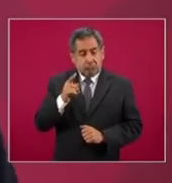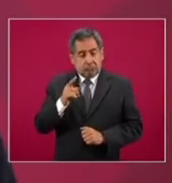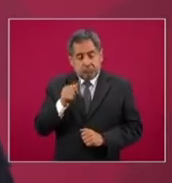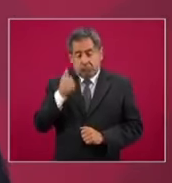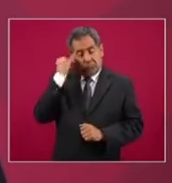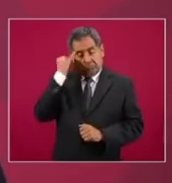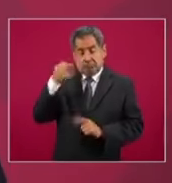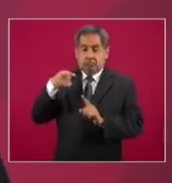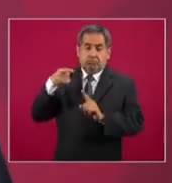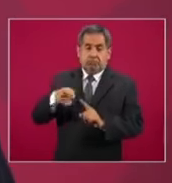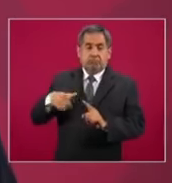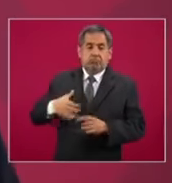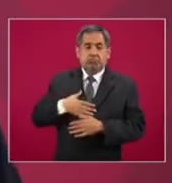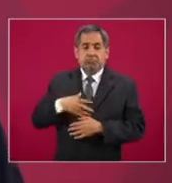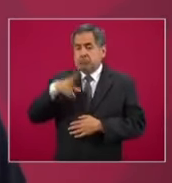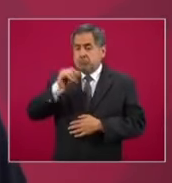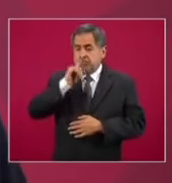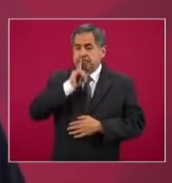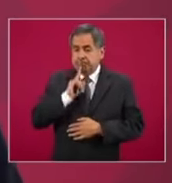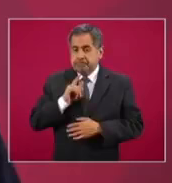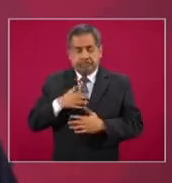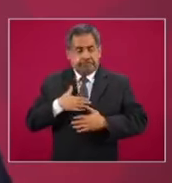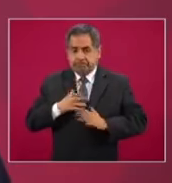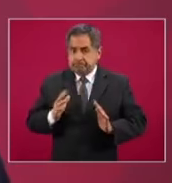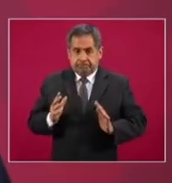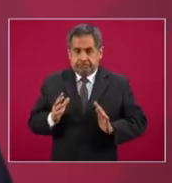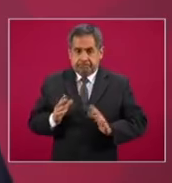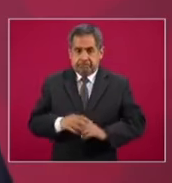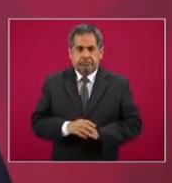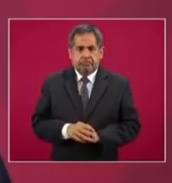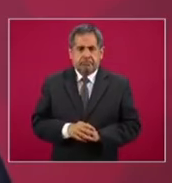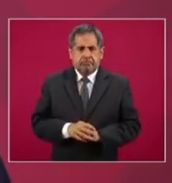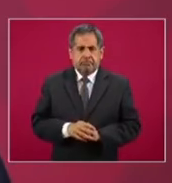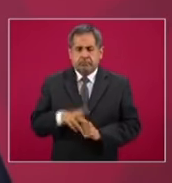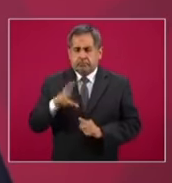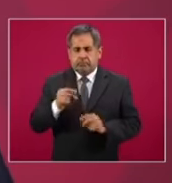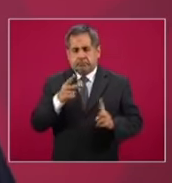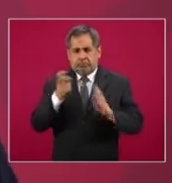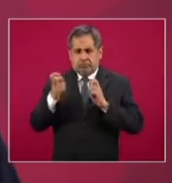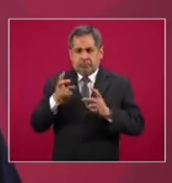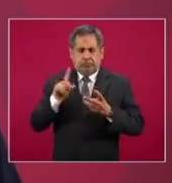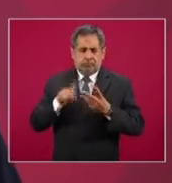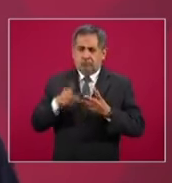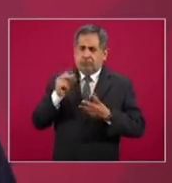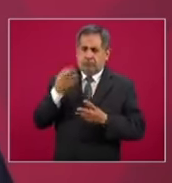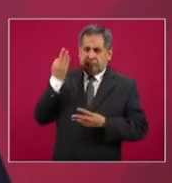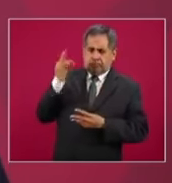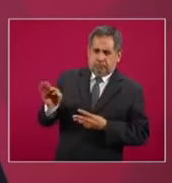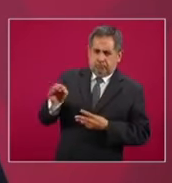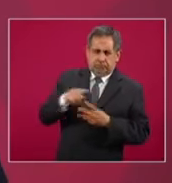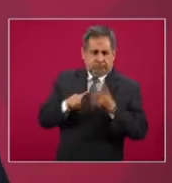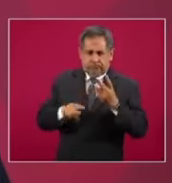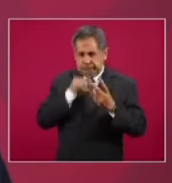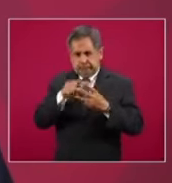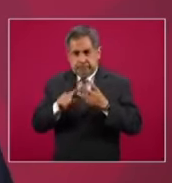principio no mentir No robar y no traicionar al